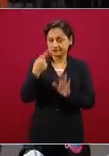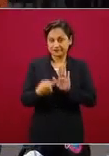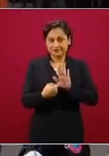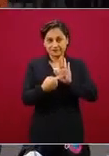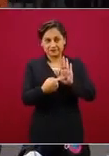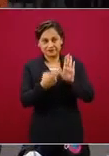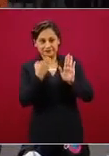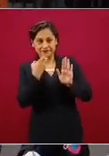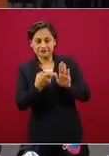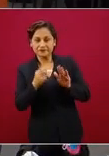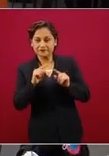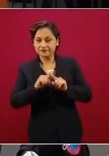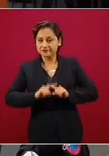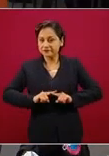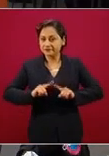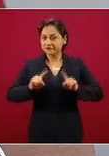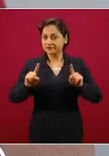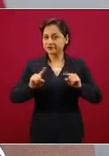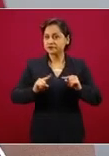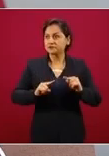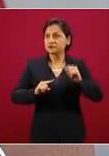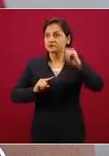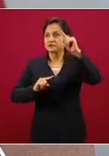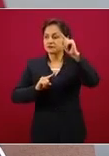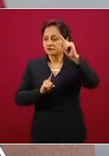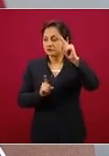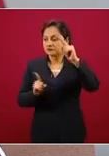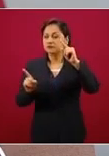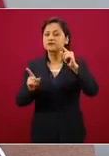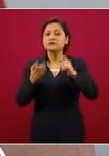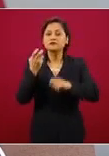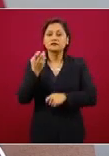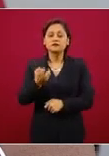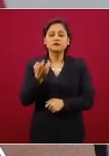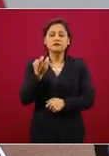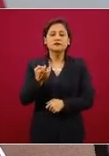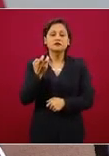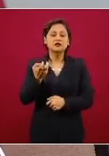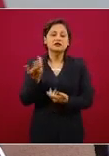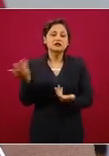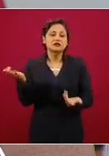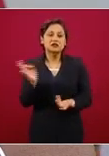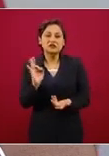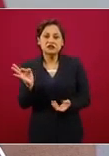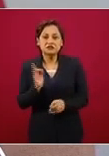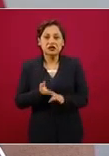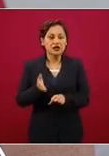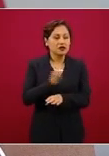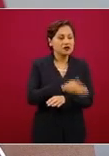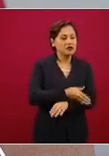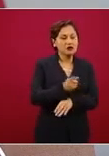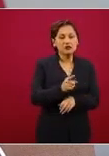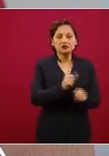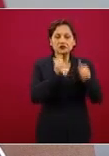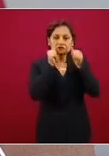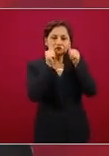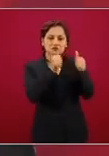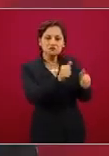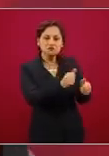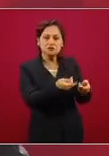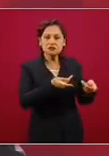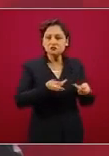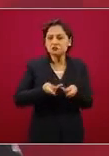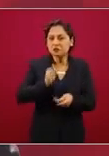notoria que nos hubiera llevado en un escenario sin las intervenciones a casi 40,000